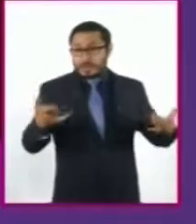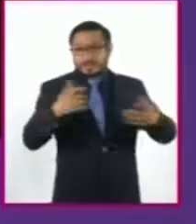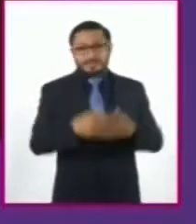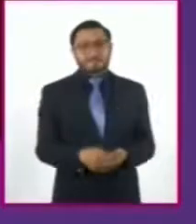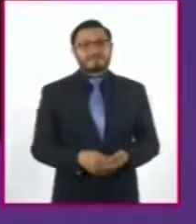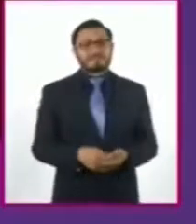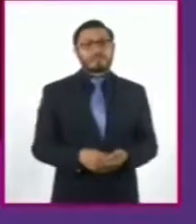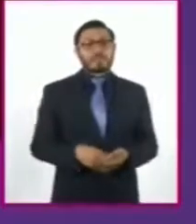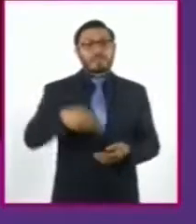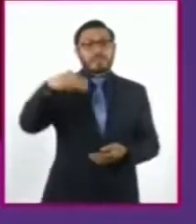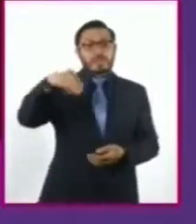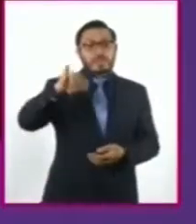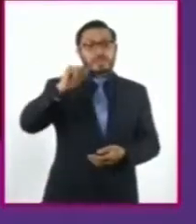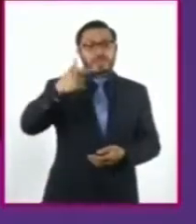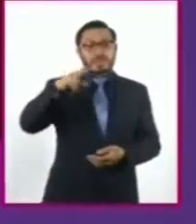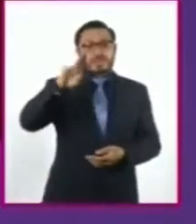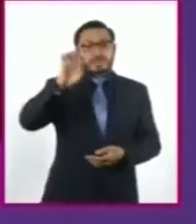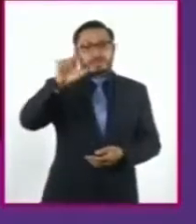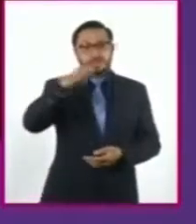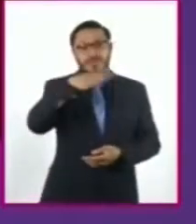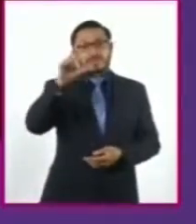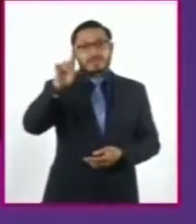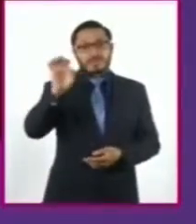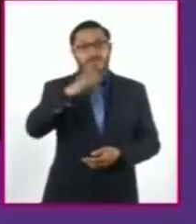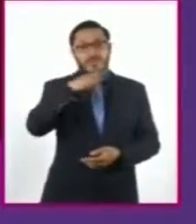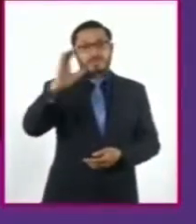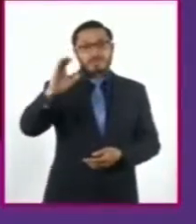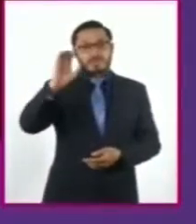Hablamos de Miguel de Cervantes Saavedra.